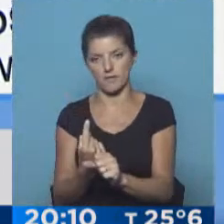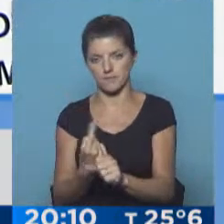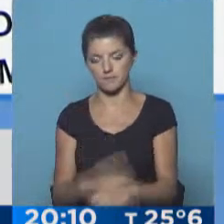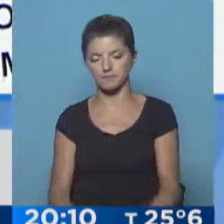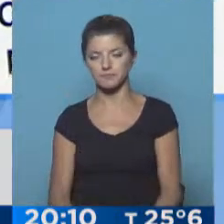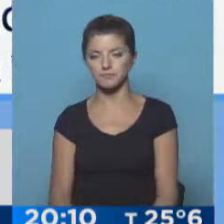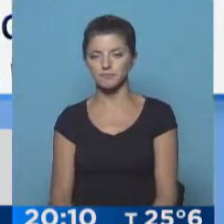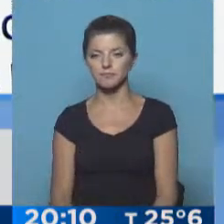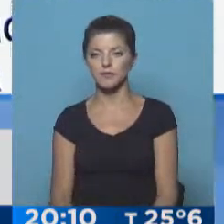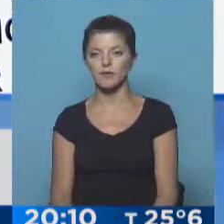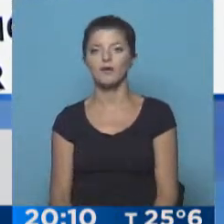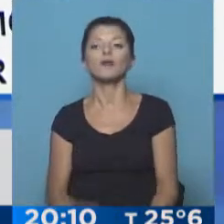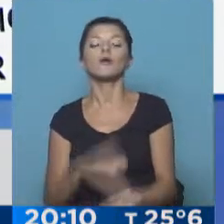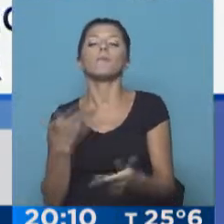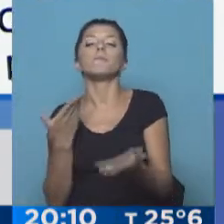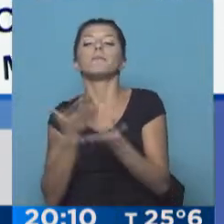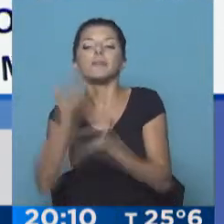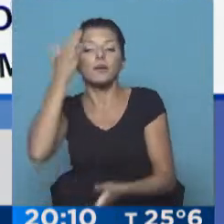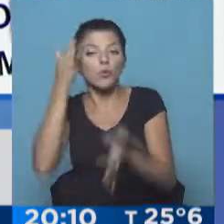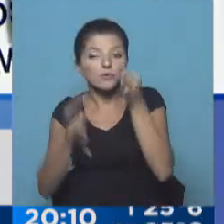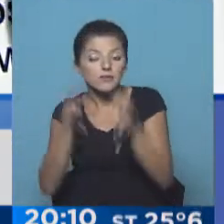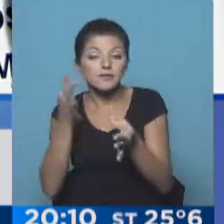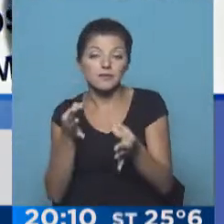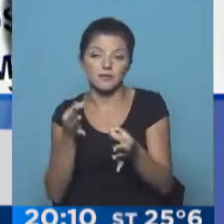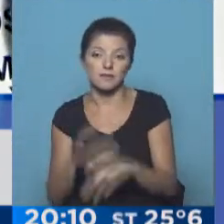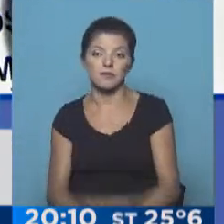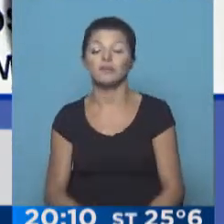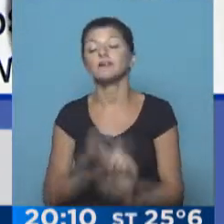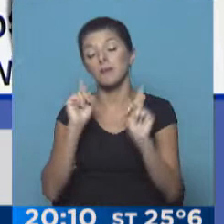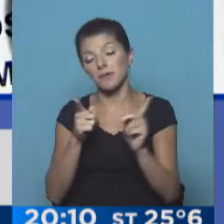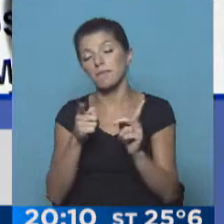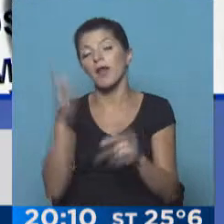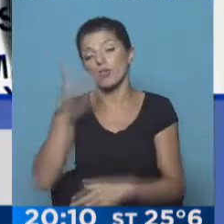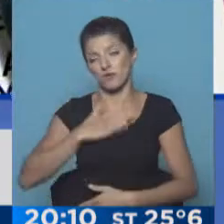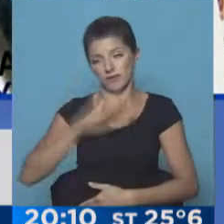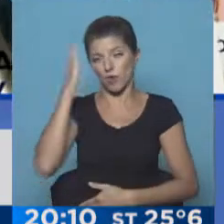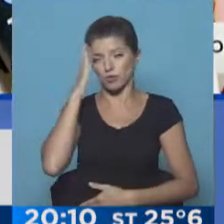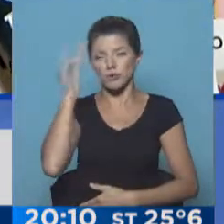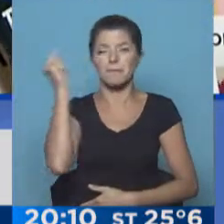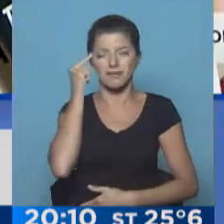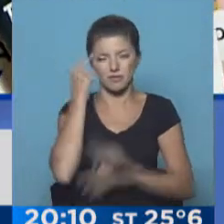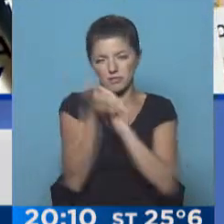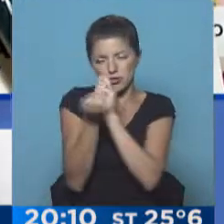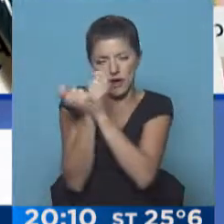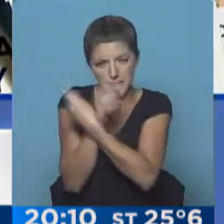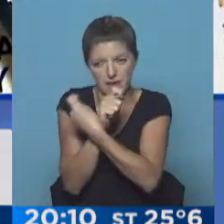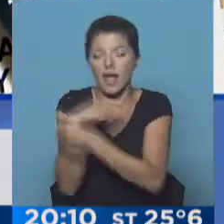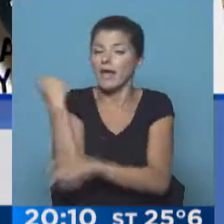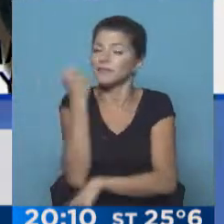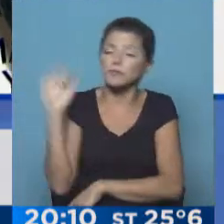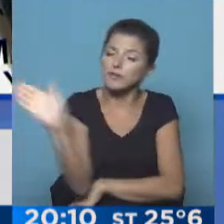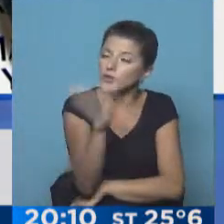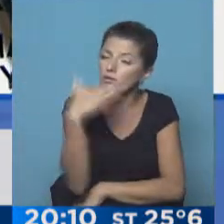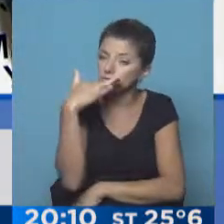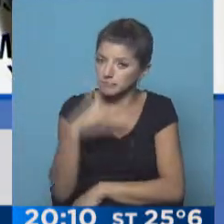como un pedido de justicia y un cambio de cultura, ¿no? Un cambio de pensamiento. Es importante que tomemos conciencia.